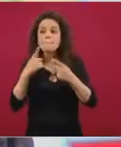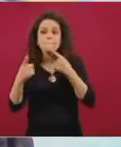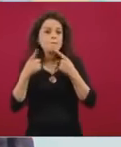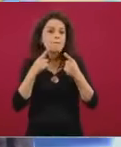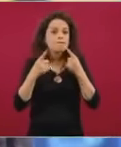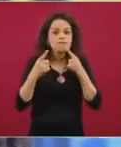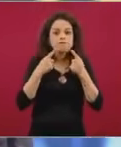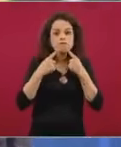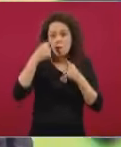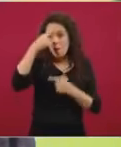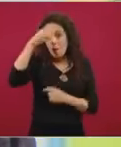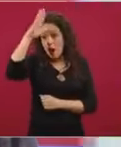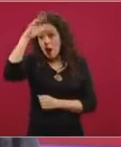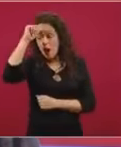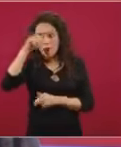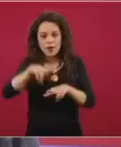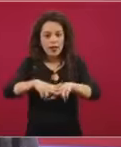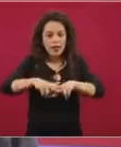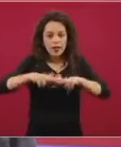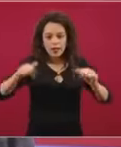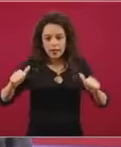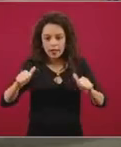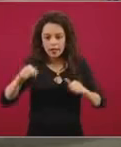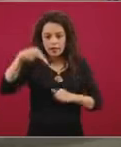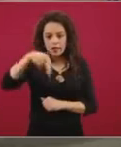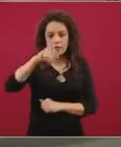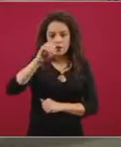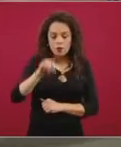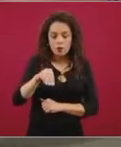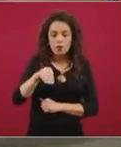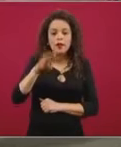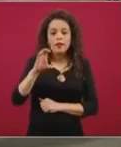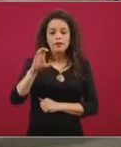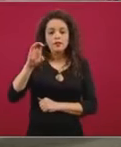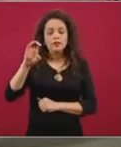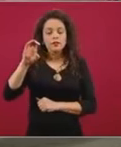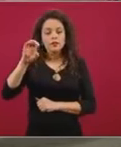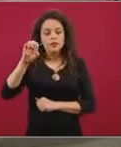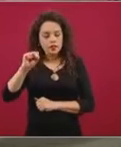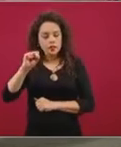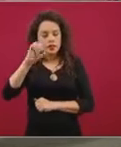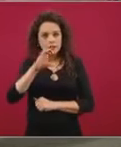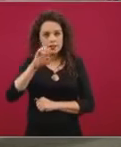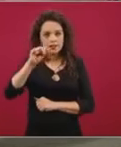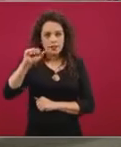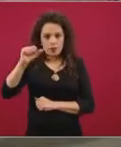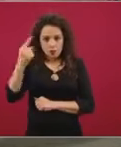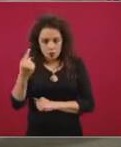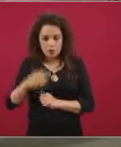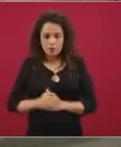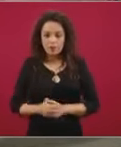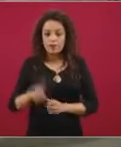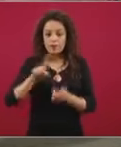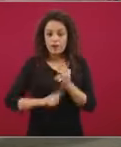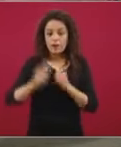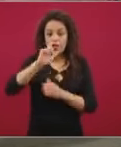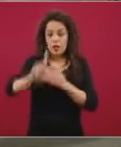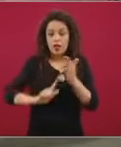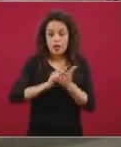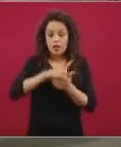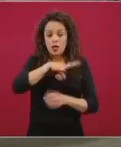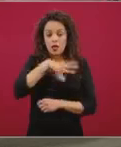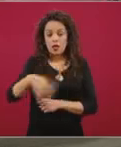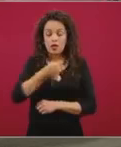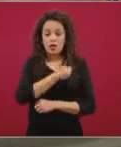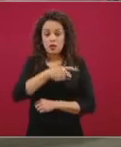norma 051, SSA1, es la que es. La Ley General de Salud, en su artículo